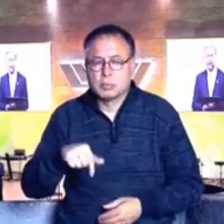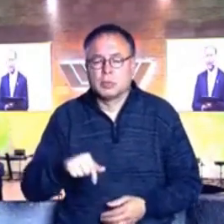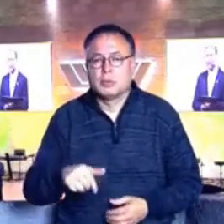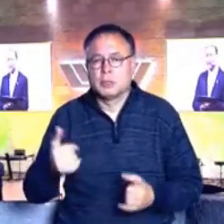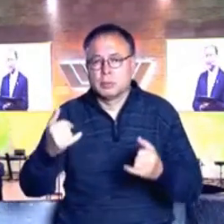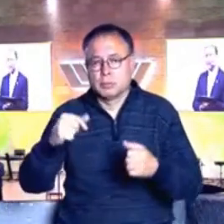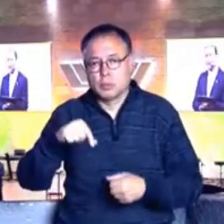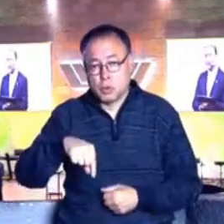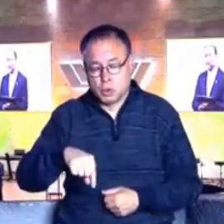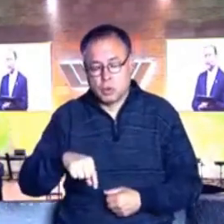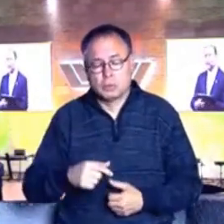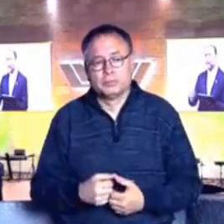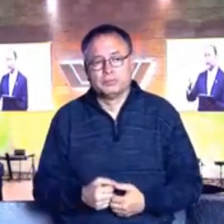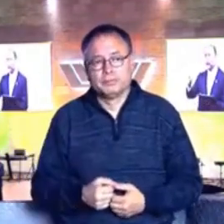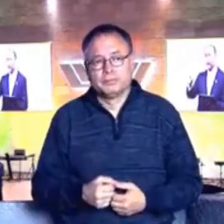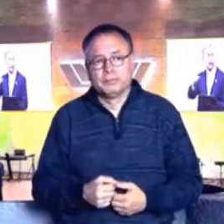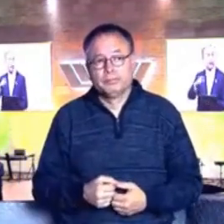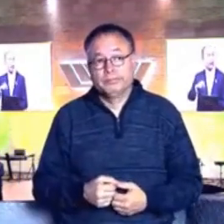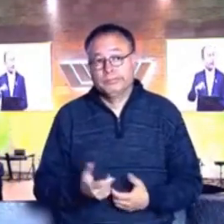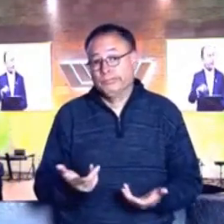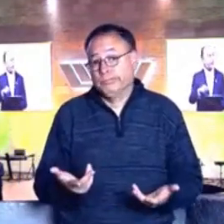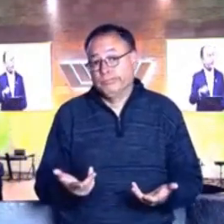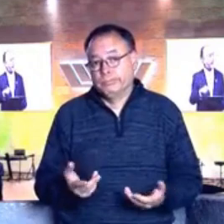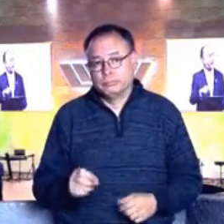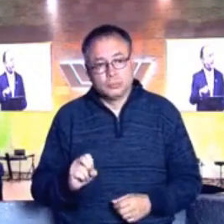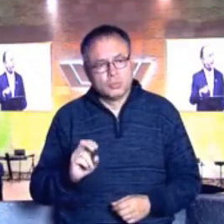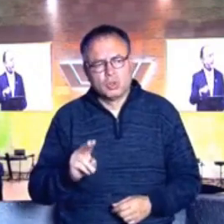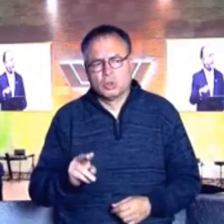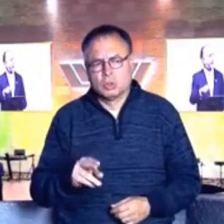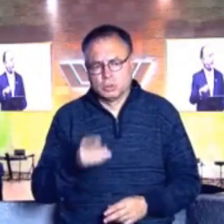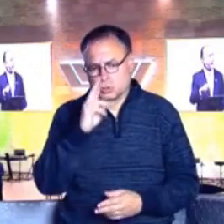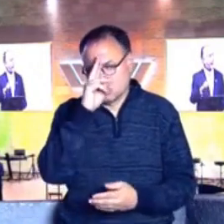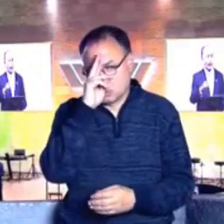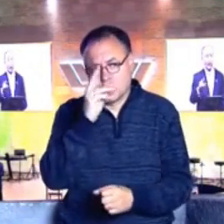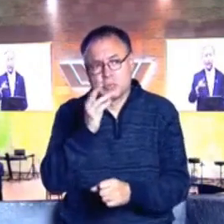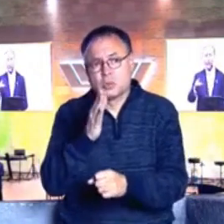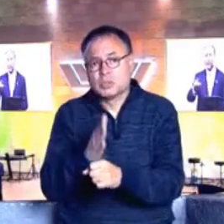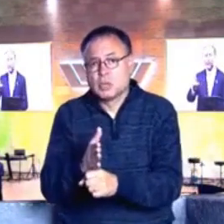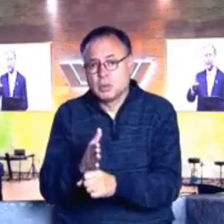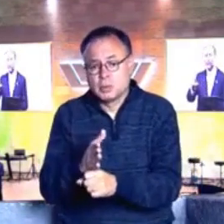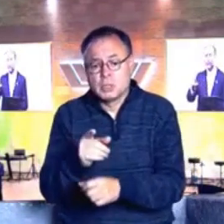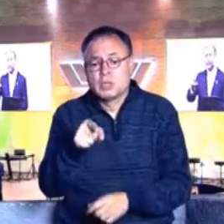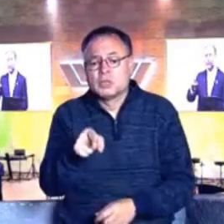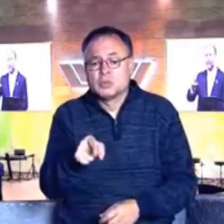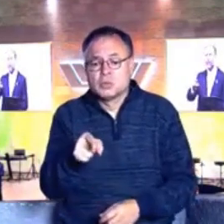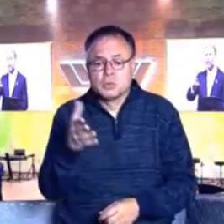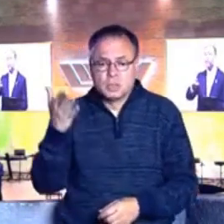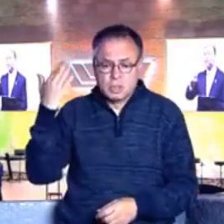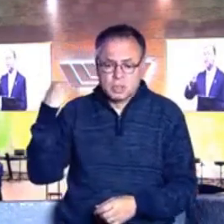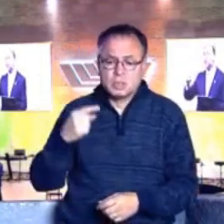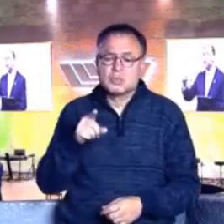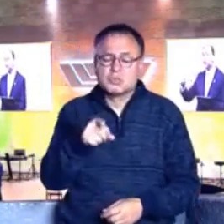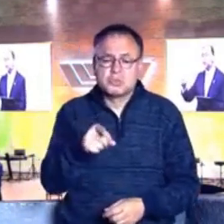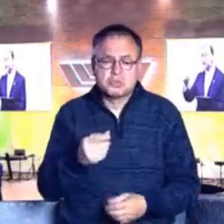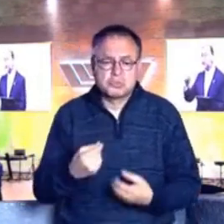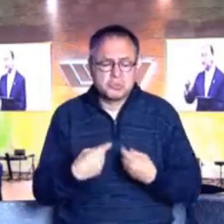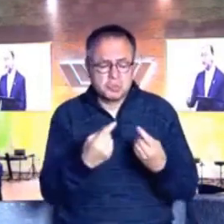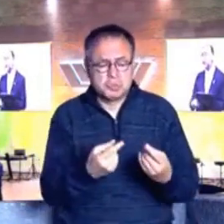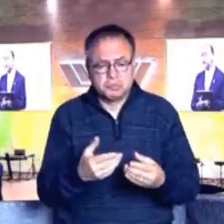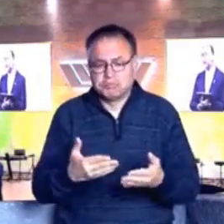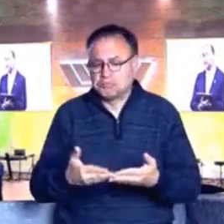Qué dice Dios es tu responsabilidad Pro ver y si no lo haces eres peor que